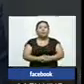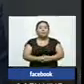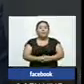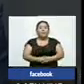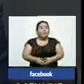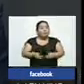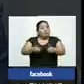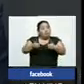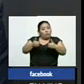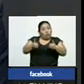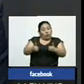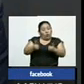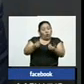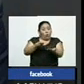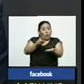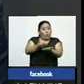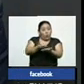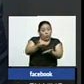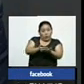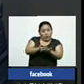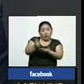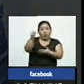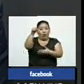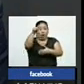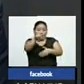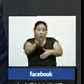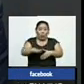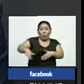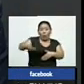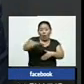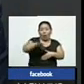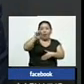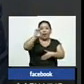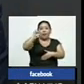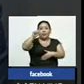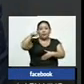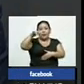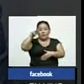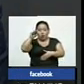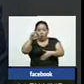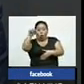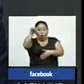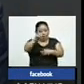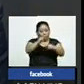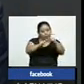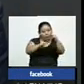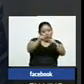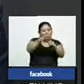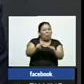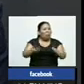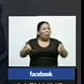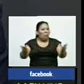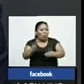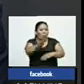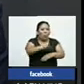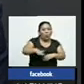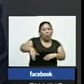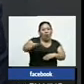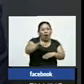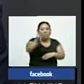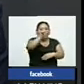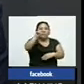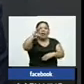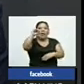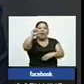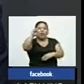Y una nueva apuesta para potenciar al distrito Espino de San Salvador se encuentra en construcción. Hablamos de la estación del Casco.